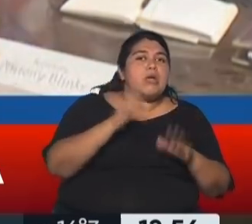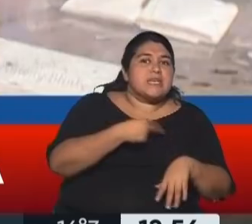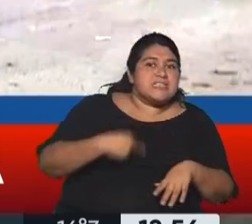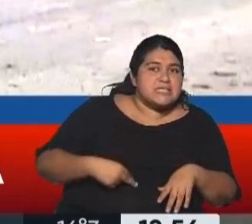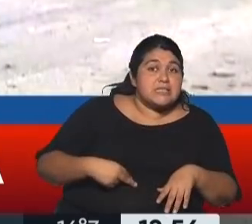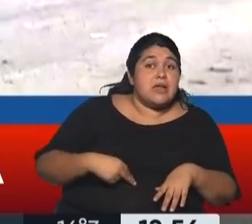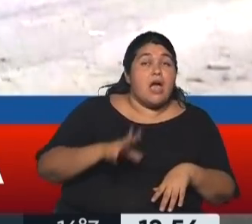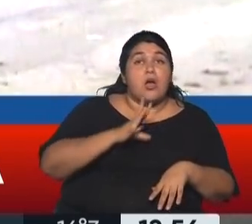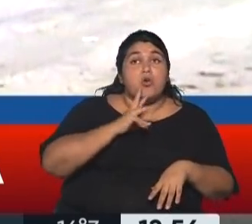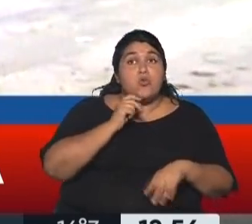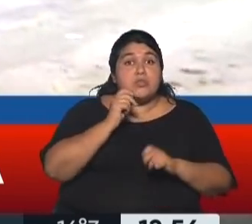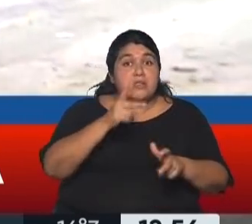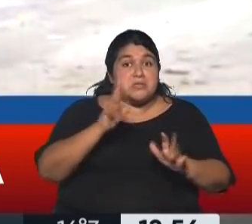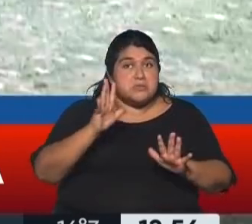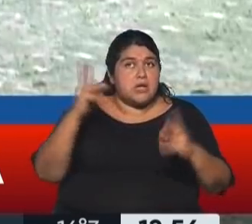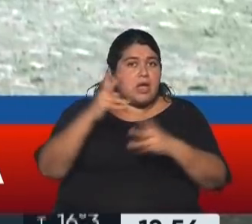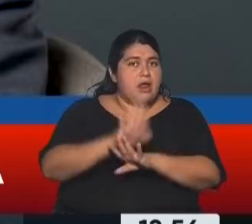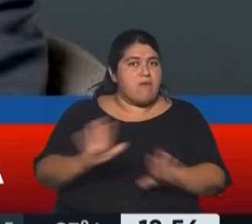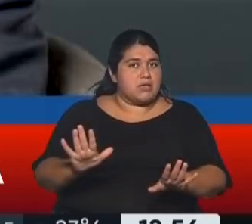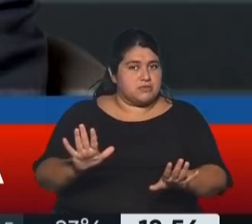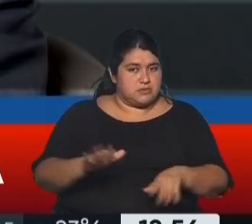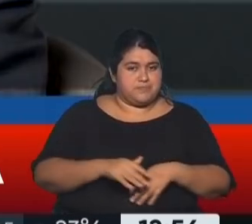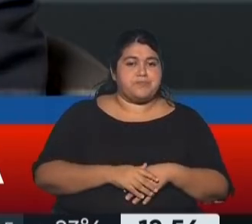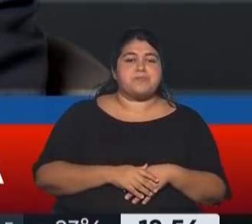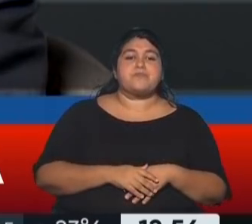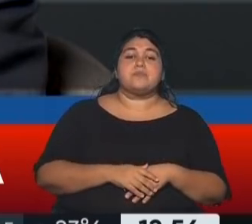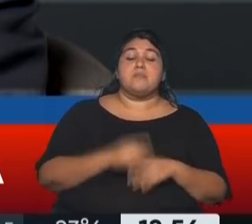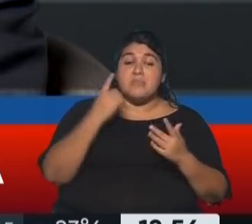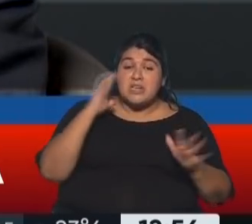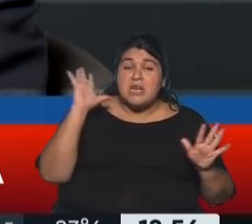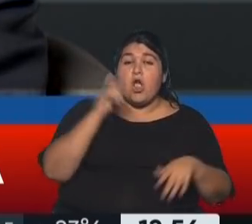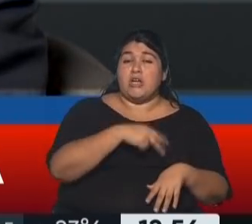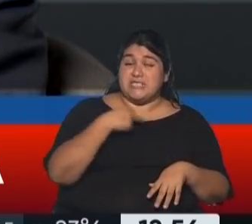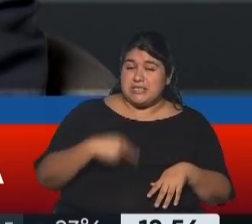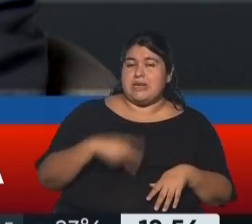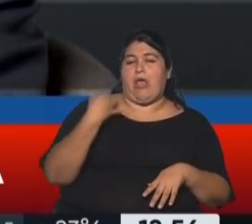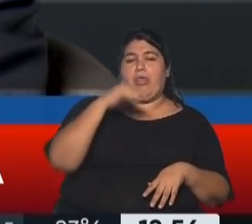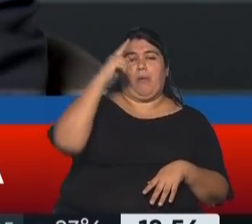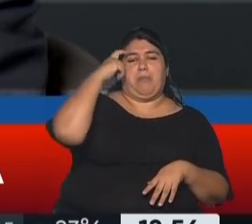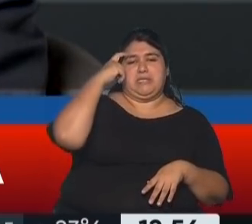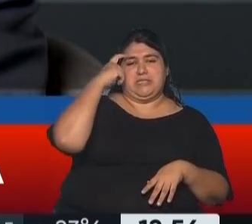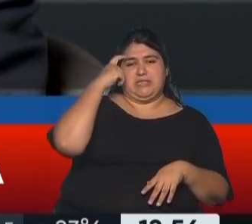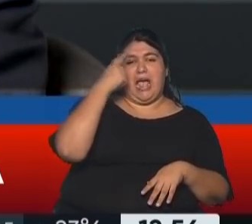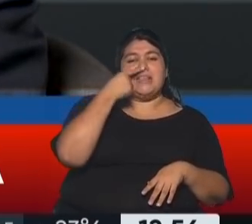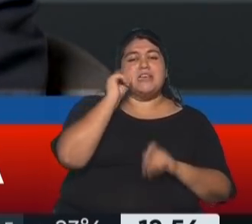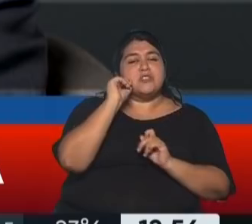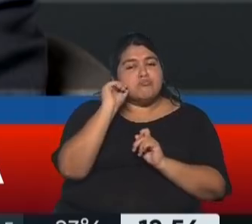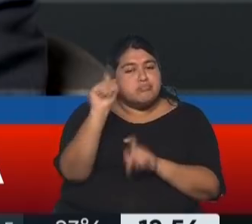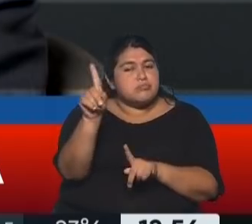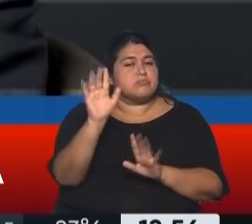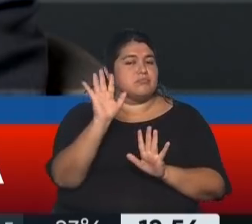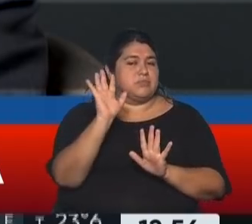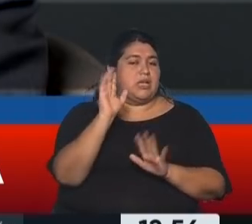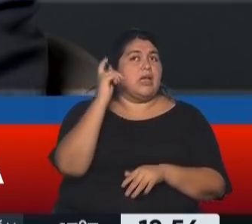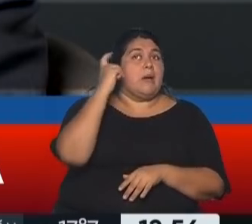incide en que Rusia termine el conflicto. I think China should think what its interests